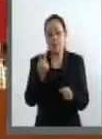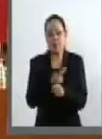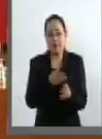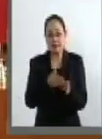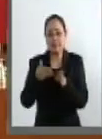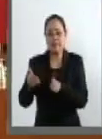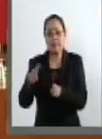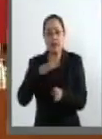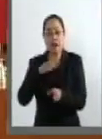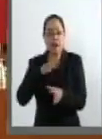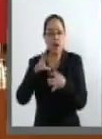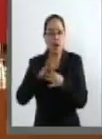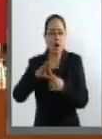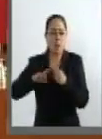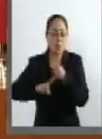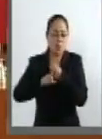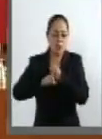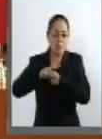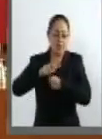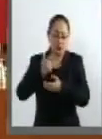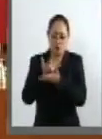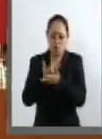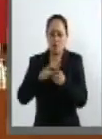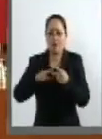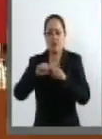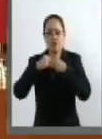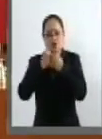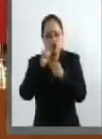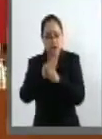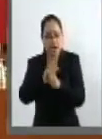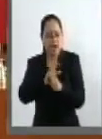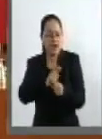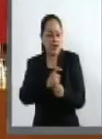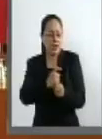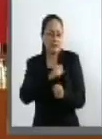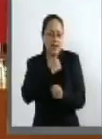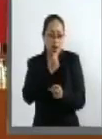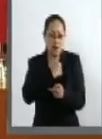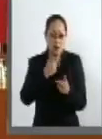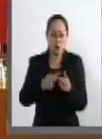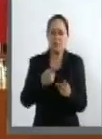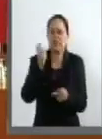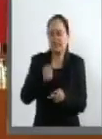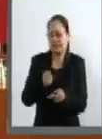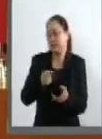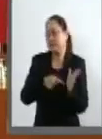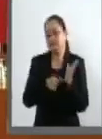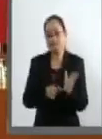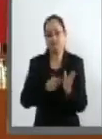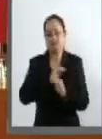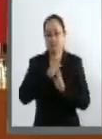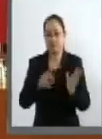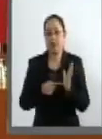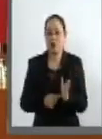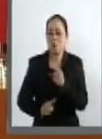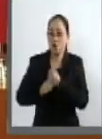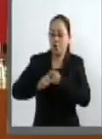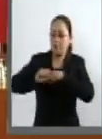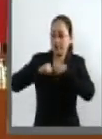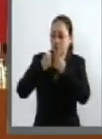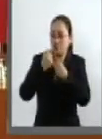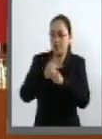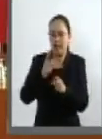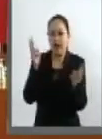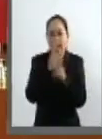económicas, sociales y de salud son evidentes. Mayores tiempos de traslado, de marginación, conflictos sociales, mala calidad del